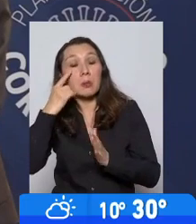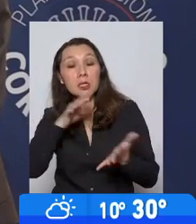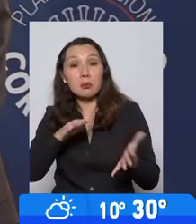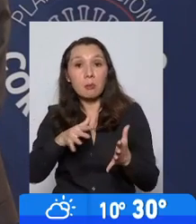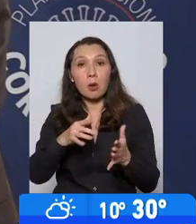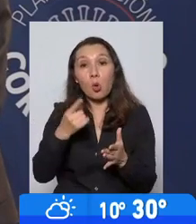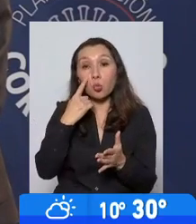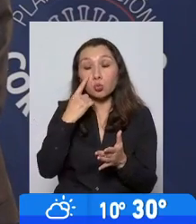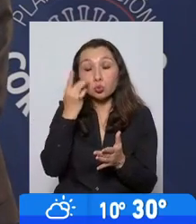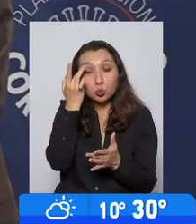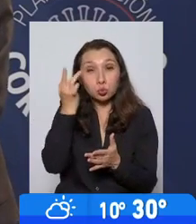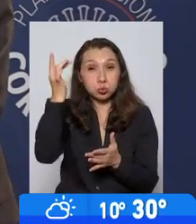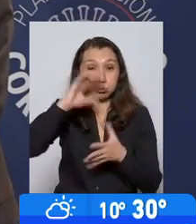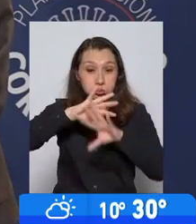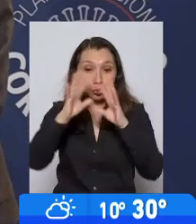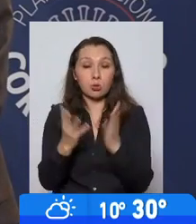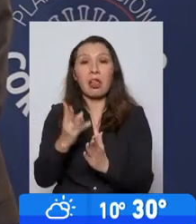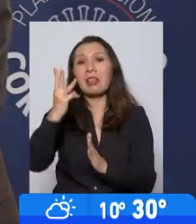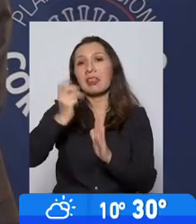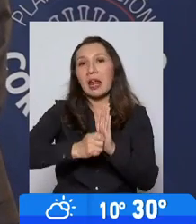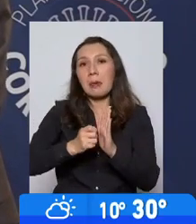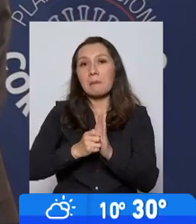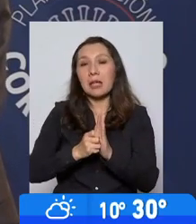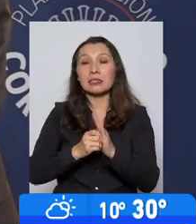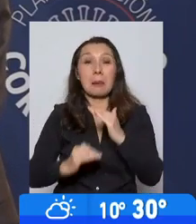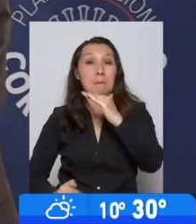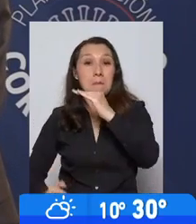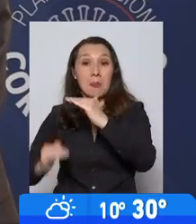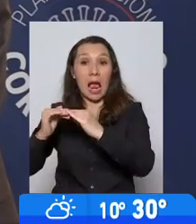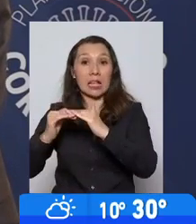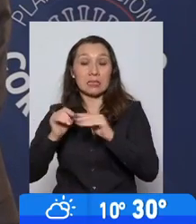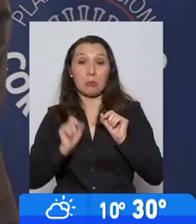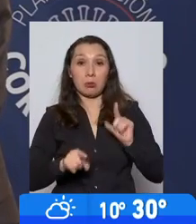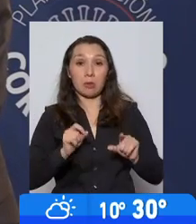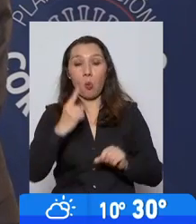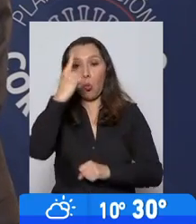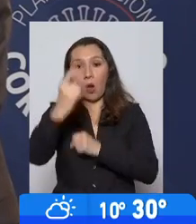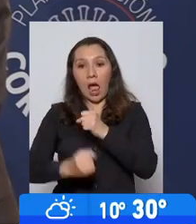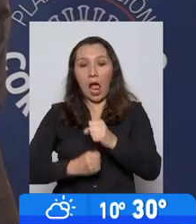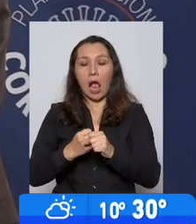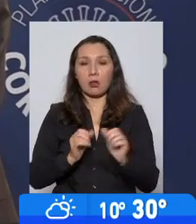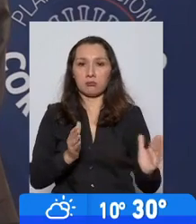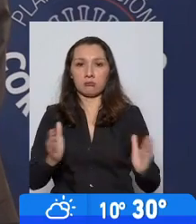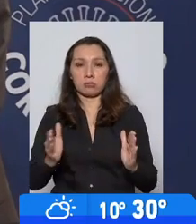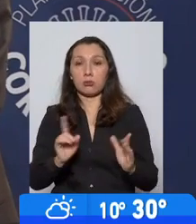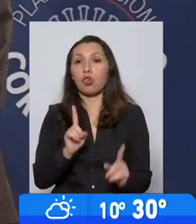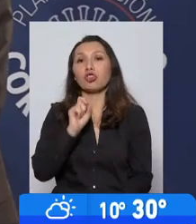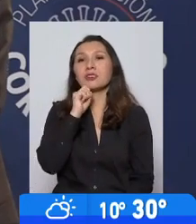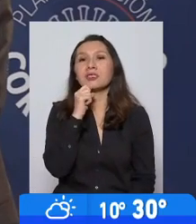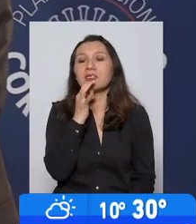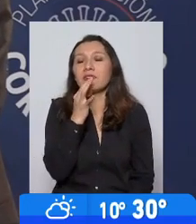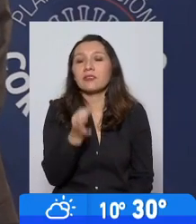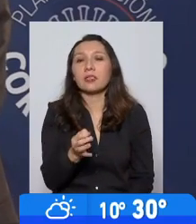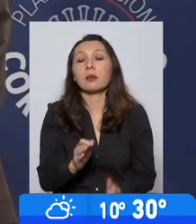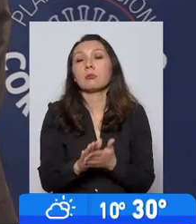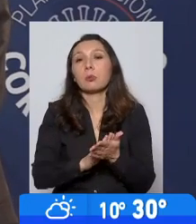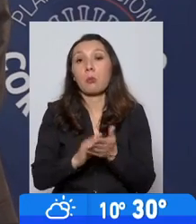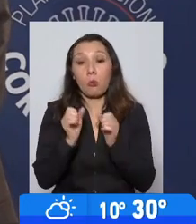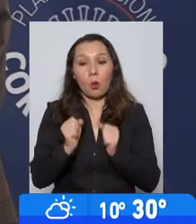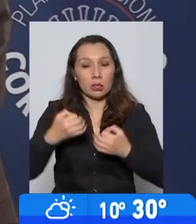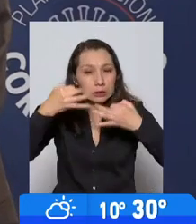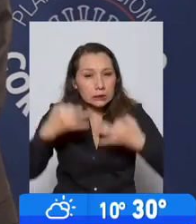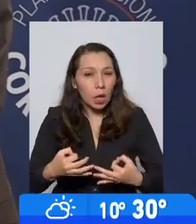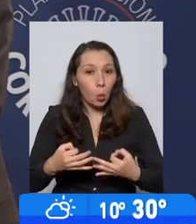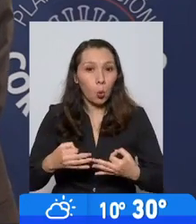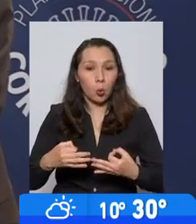acuerdo al conocimiento mundial, es 3 meses. Lo máximo que se estima es 1 año. Esto no quiere decir que podamos afirmar